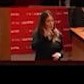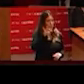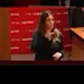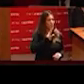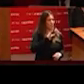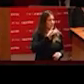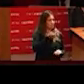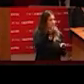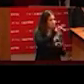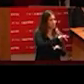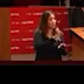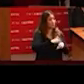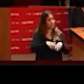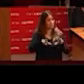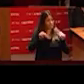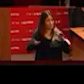para cerrar la